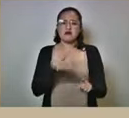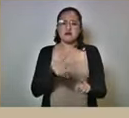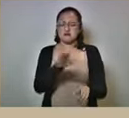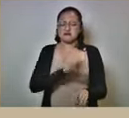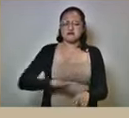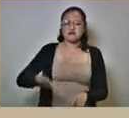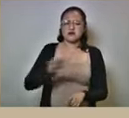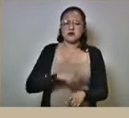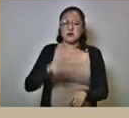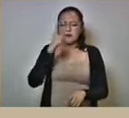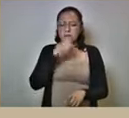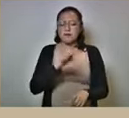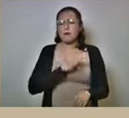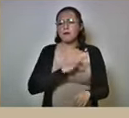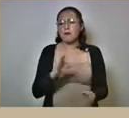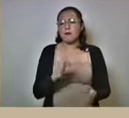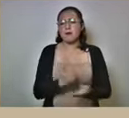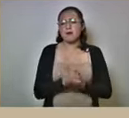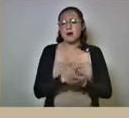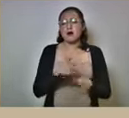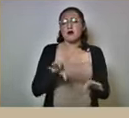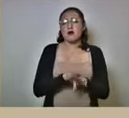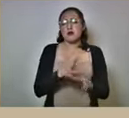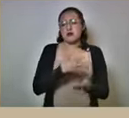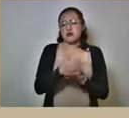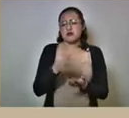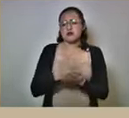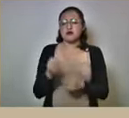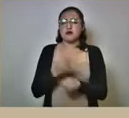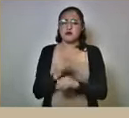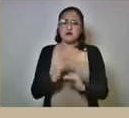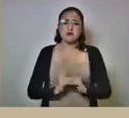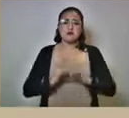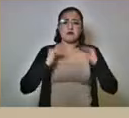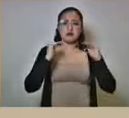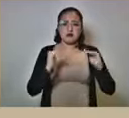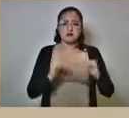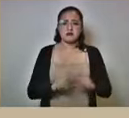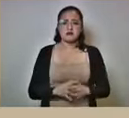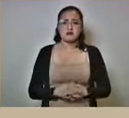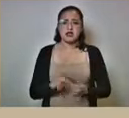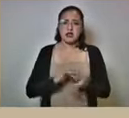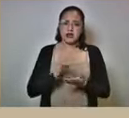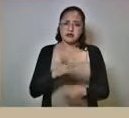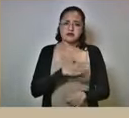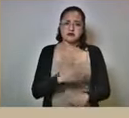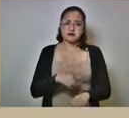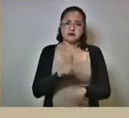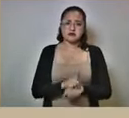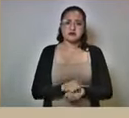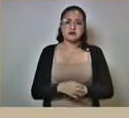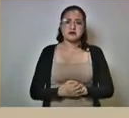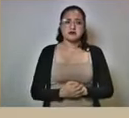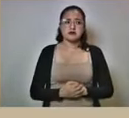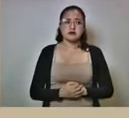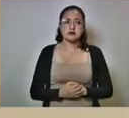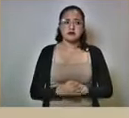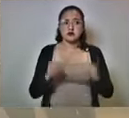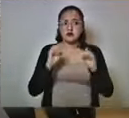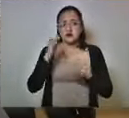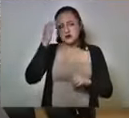para evitar un posible riesgo de contagio mayor al que ya se tiene en las demarcaciones? Gracias, buenos días. Conozco esa